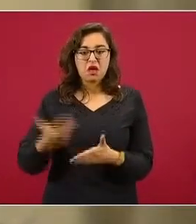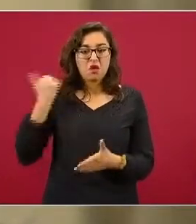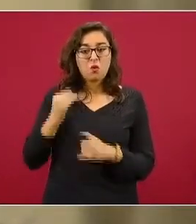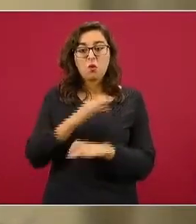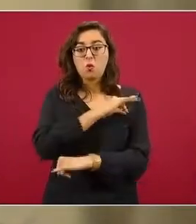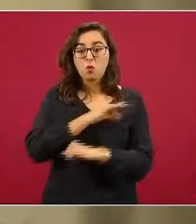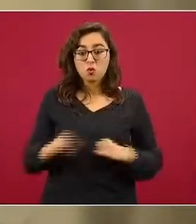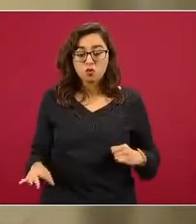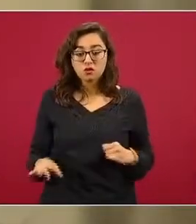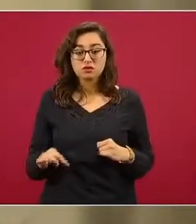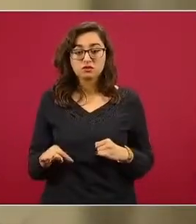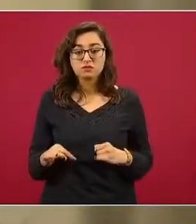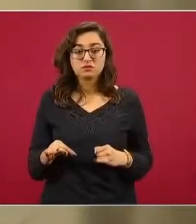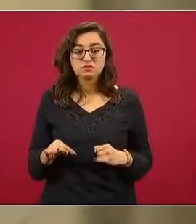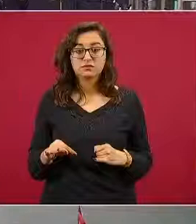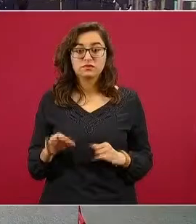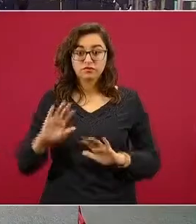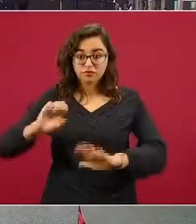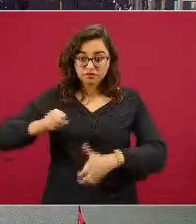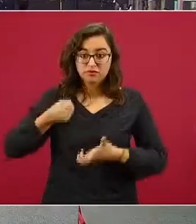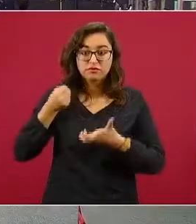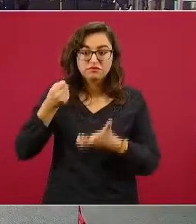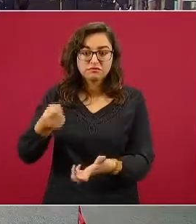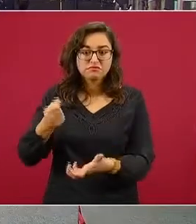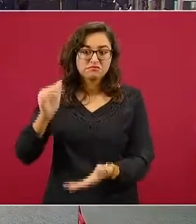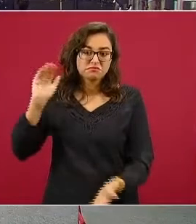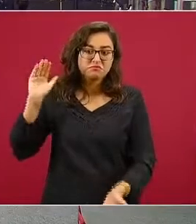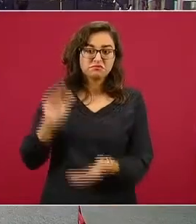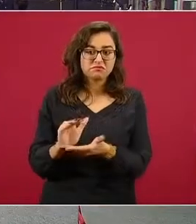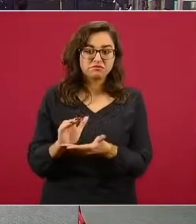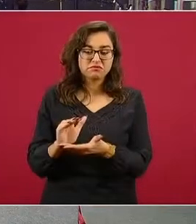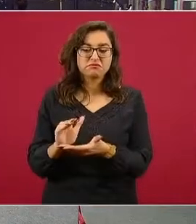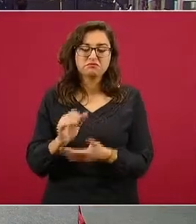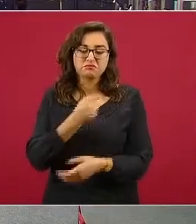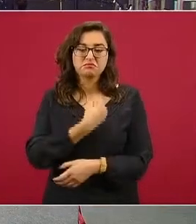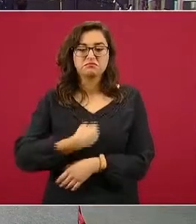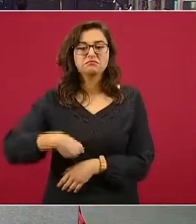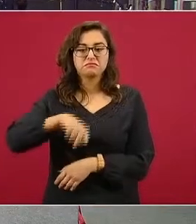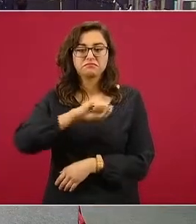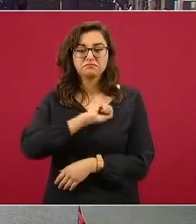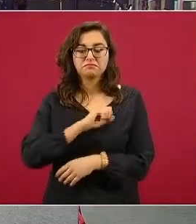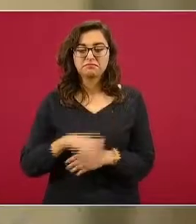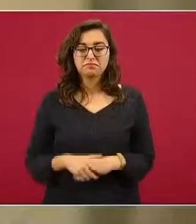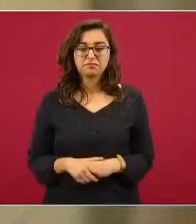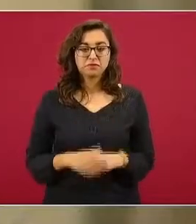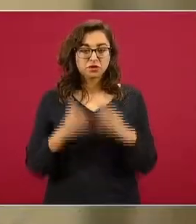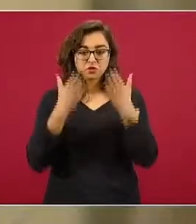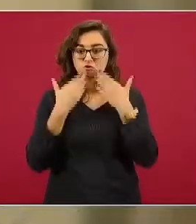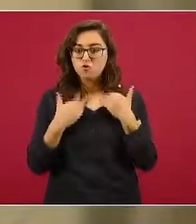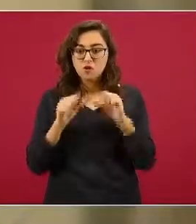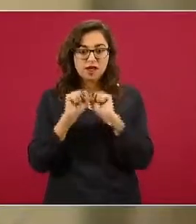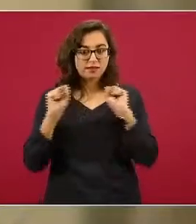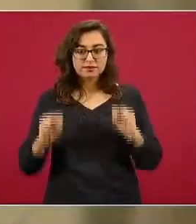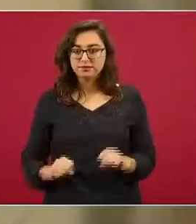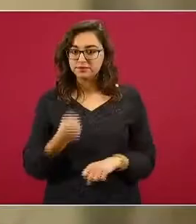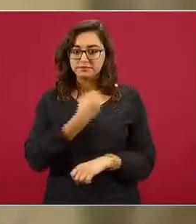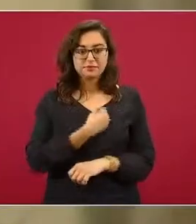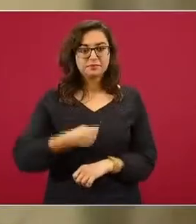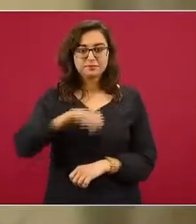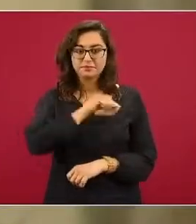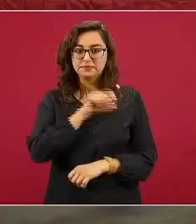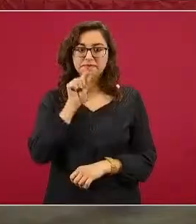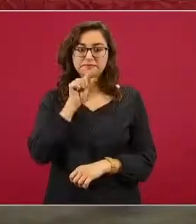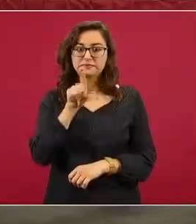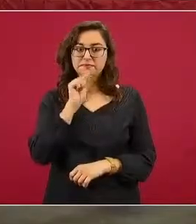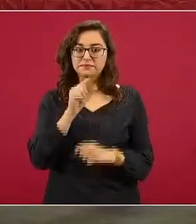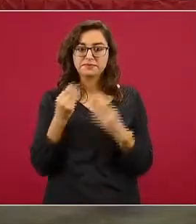hizo le recortó presupuesto a la salud. No hay sistema de salud.